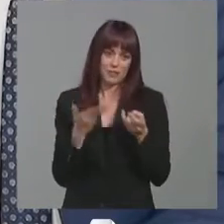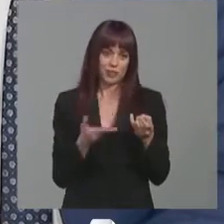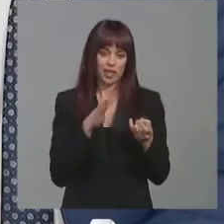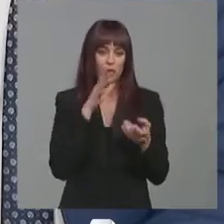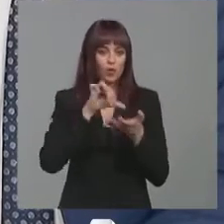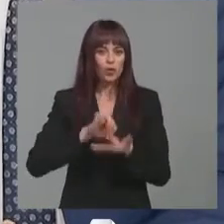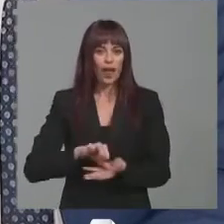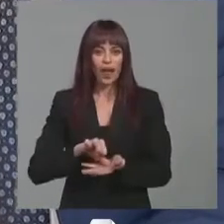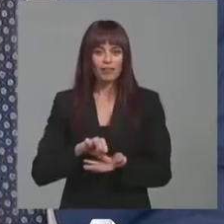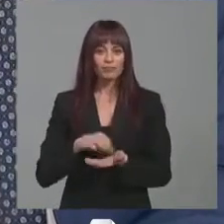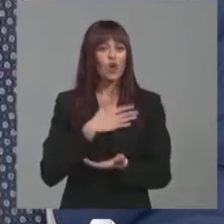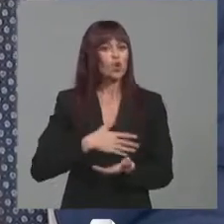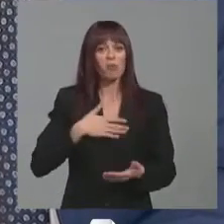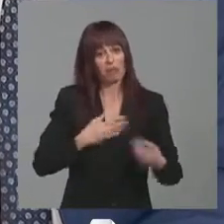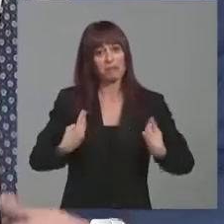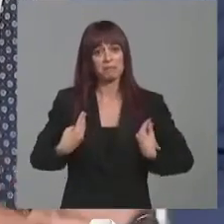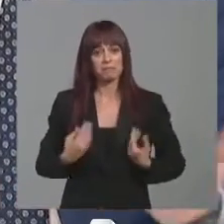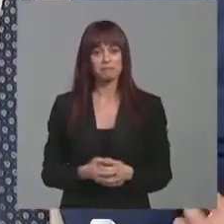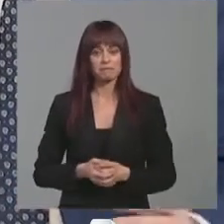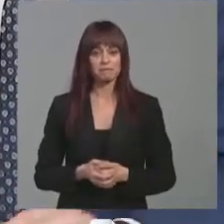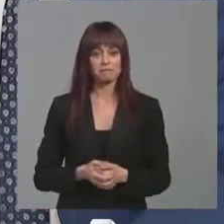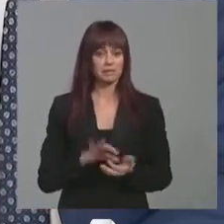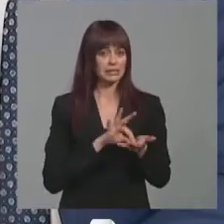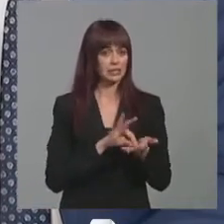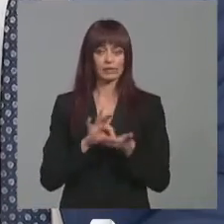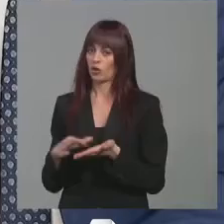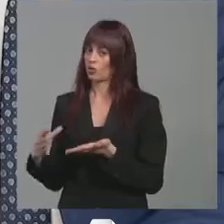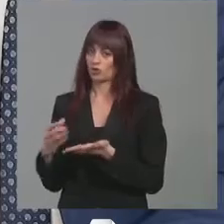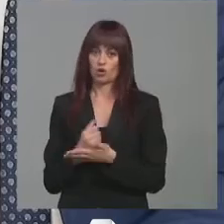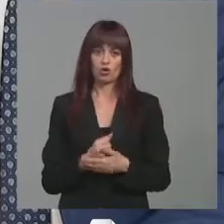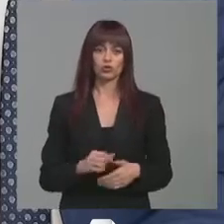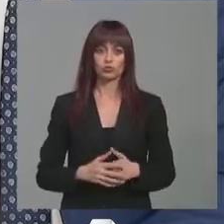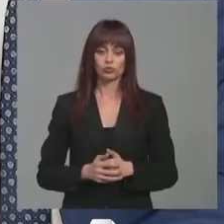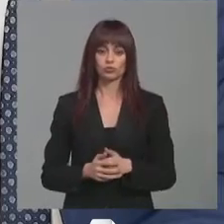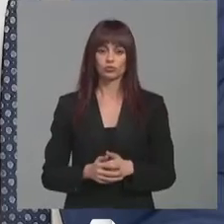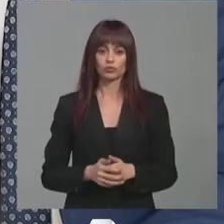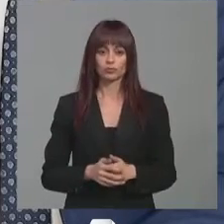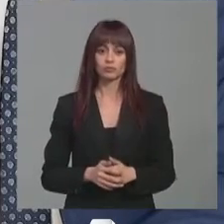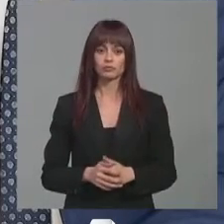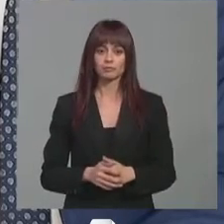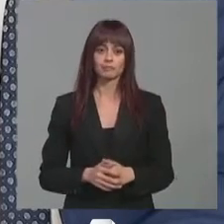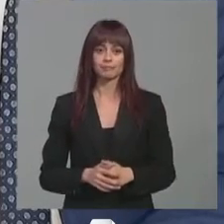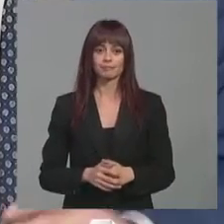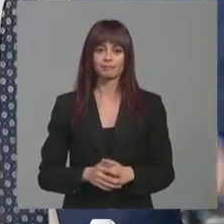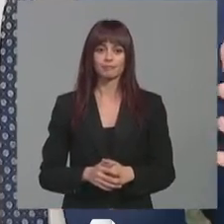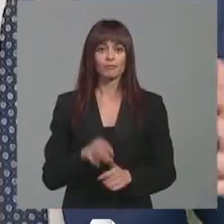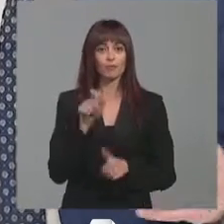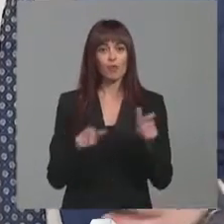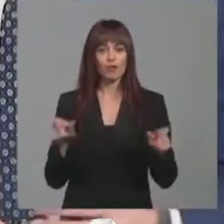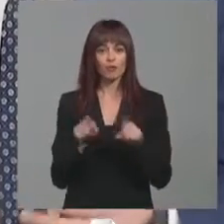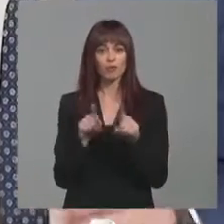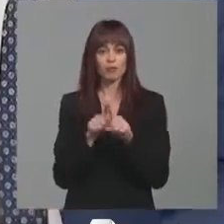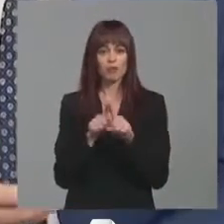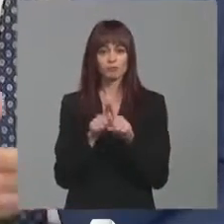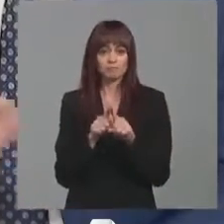ciudad muy cómoda para vivir con todos los servicios eh con una población muy concentrada